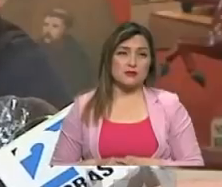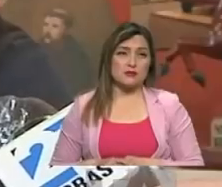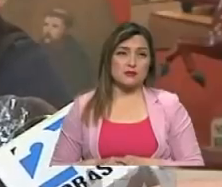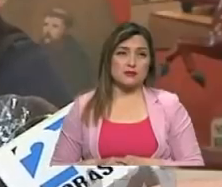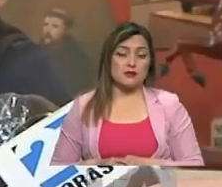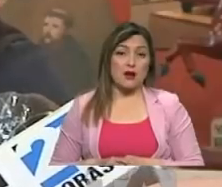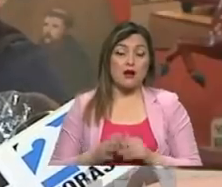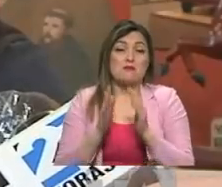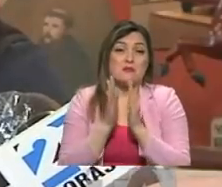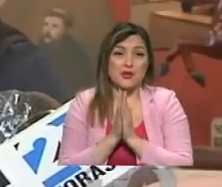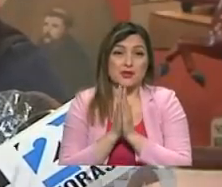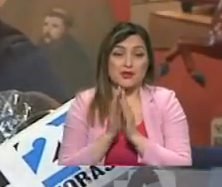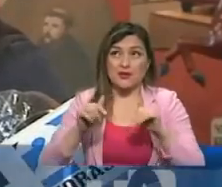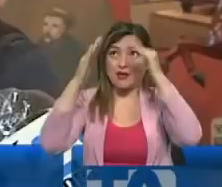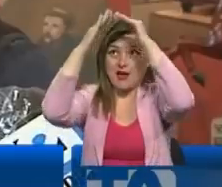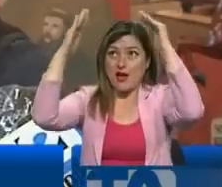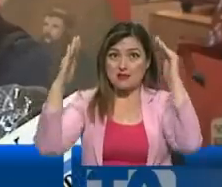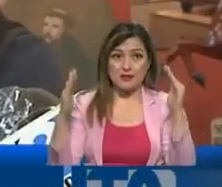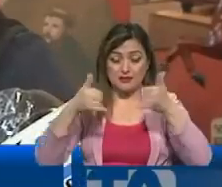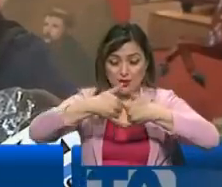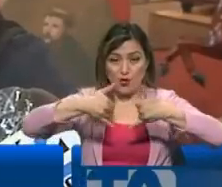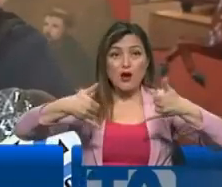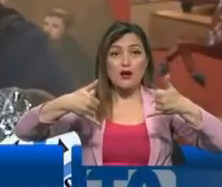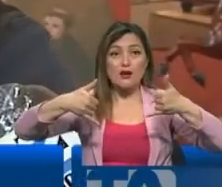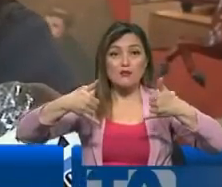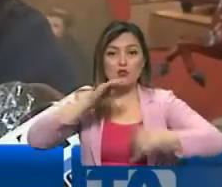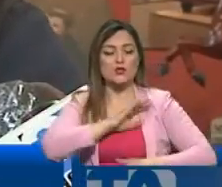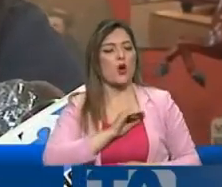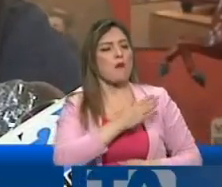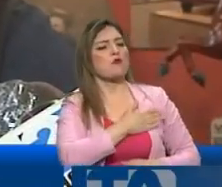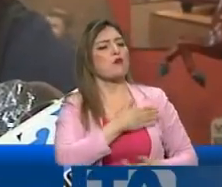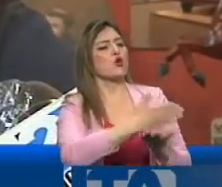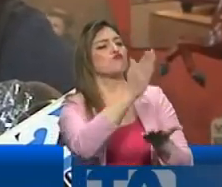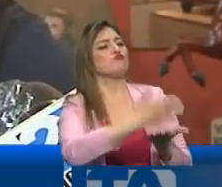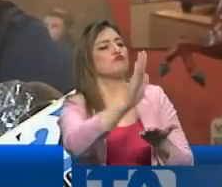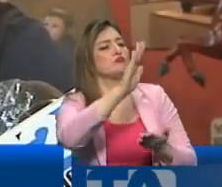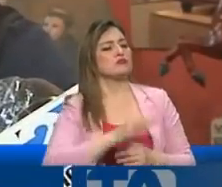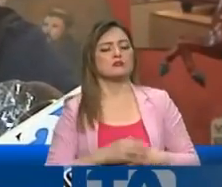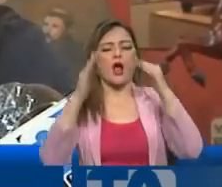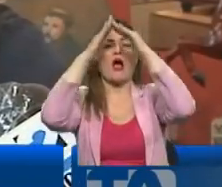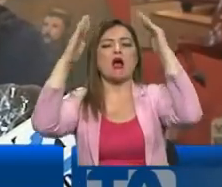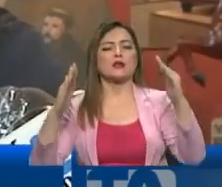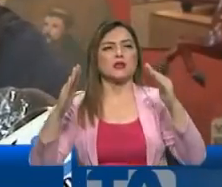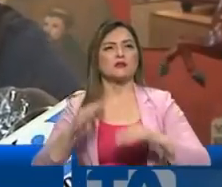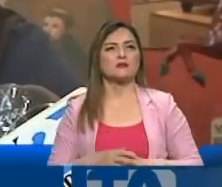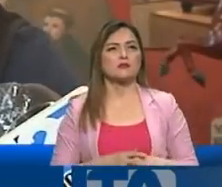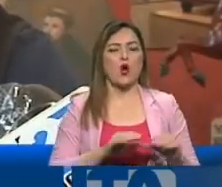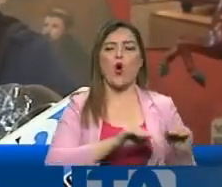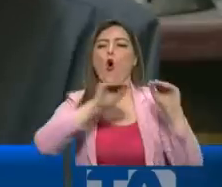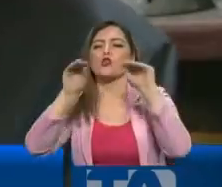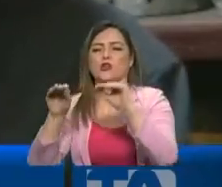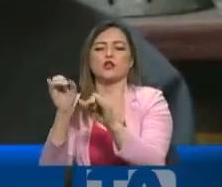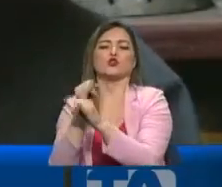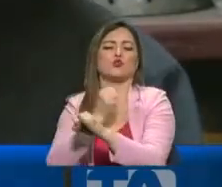Nos han pedido que desocupemos por el hecho de que simplemente hay que desocupar porque esta casa pasa a otra